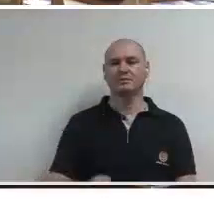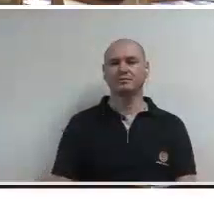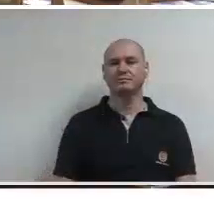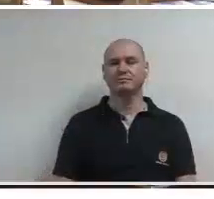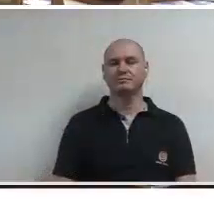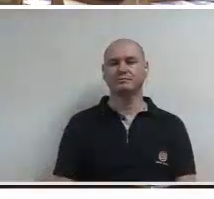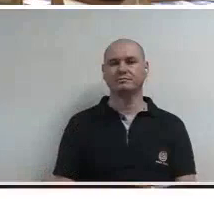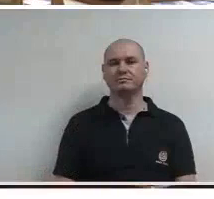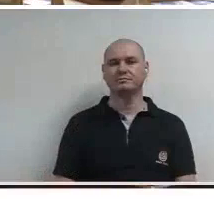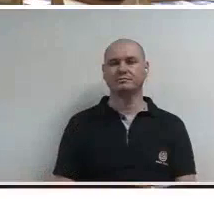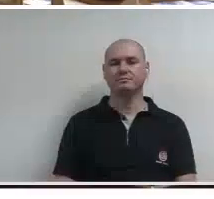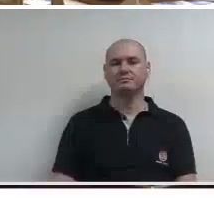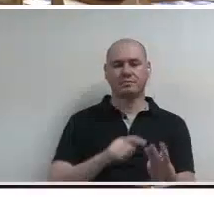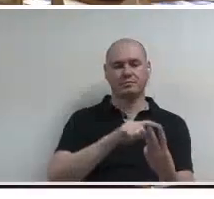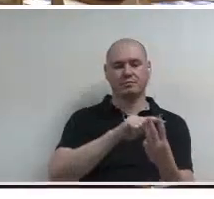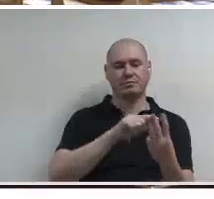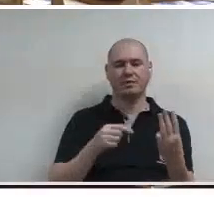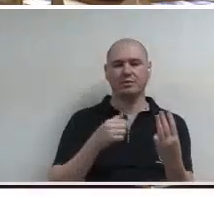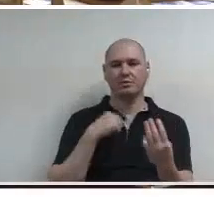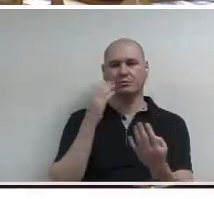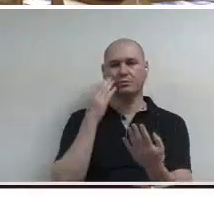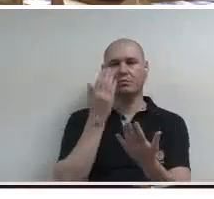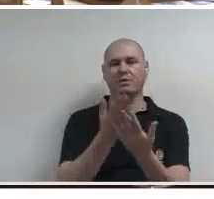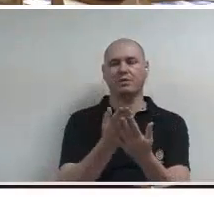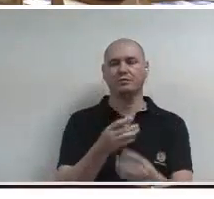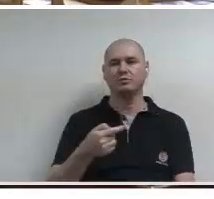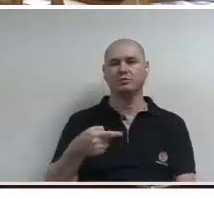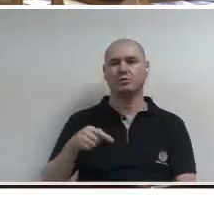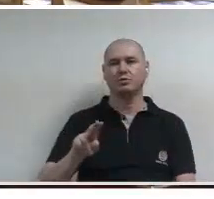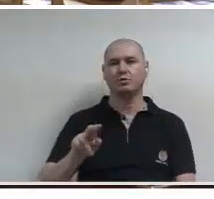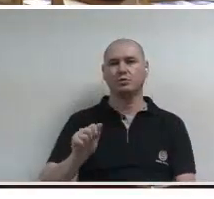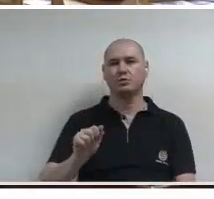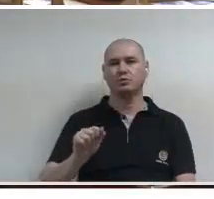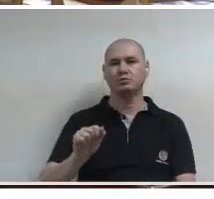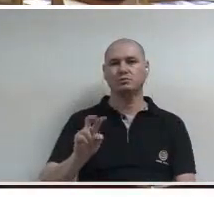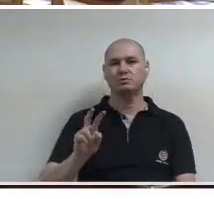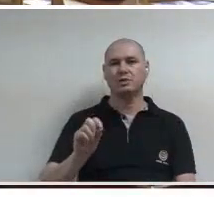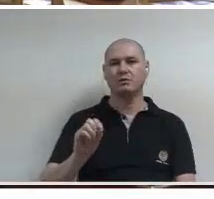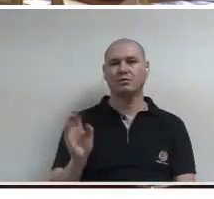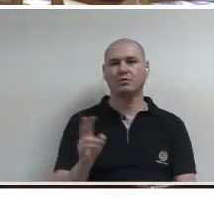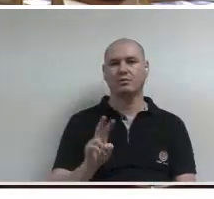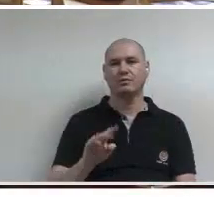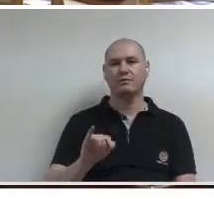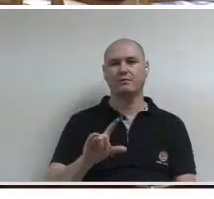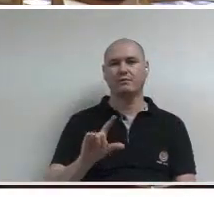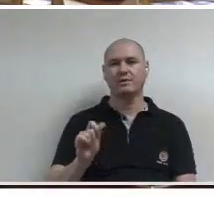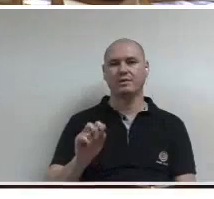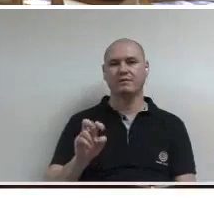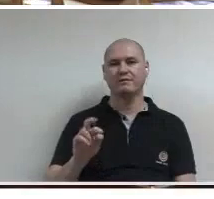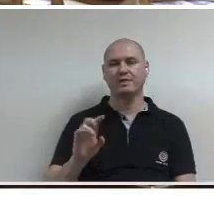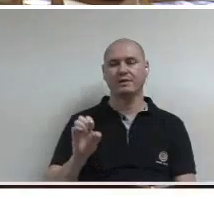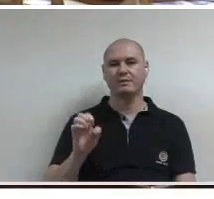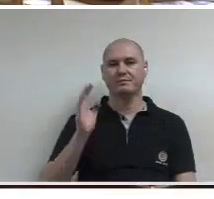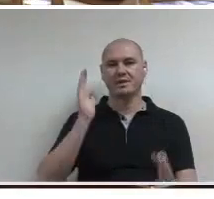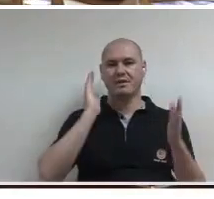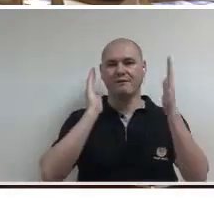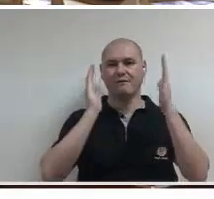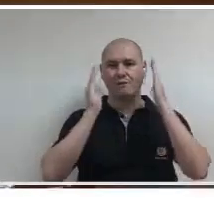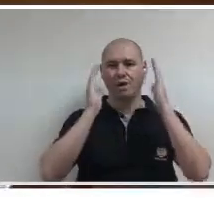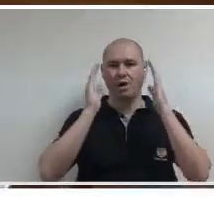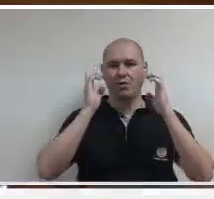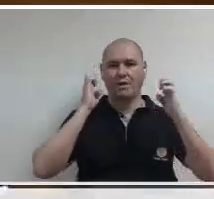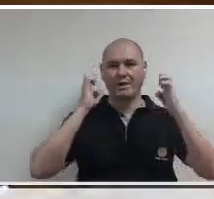Ministra Carolina Llanes. Co atiwi ayeure Gustavo Miguel Villaverde Fernández,